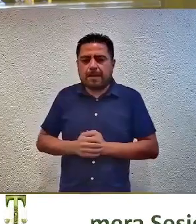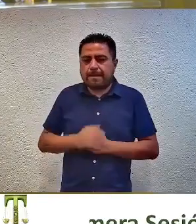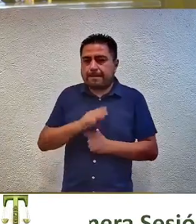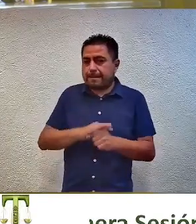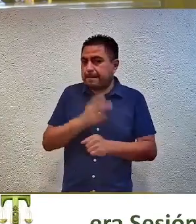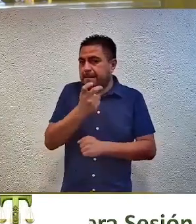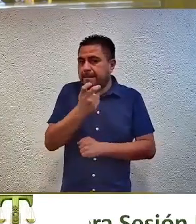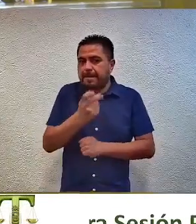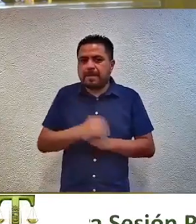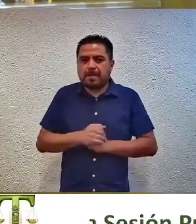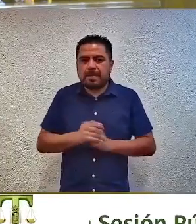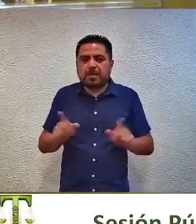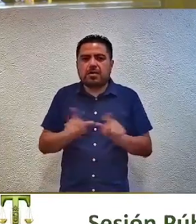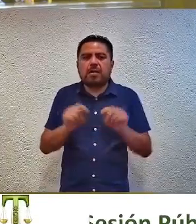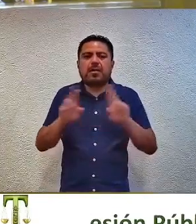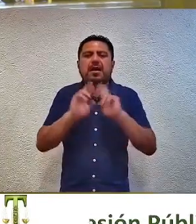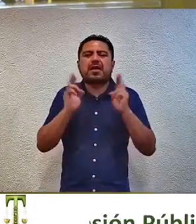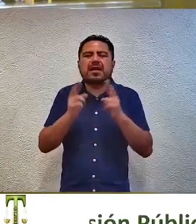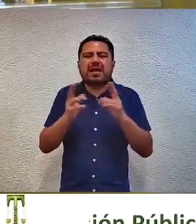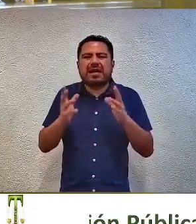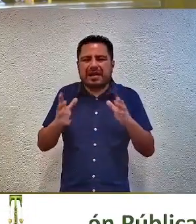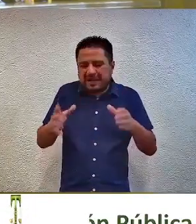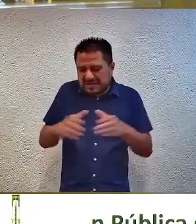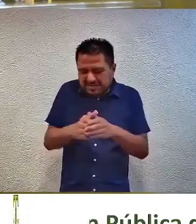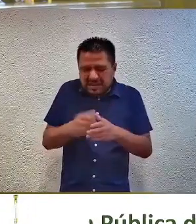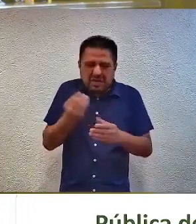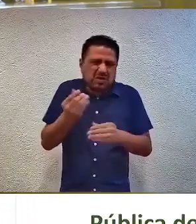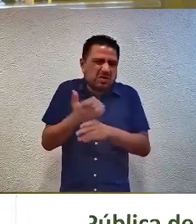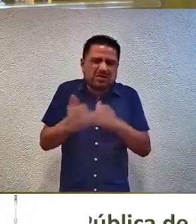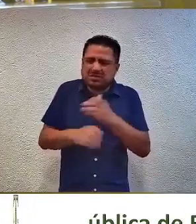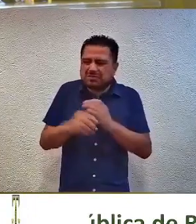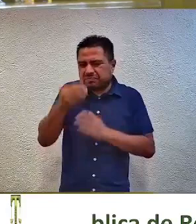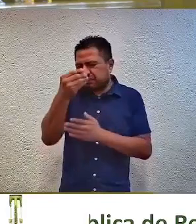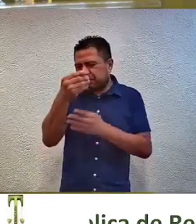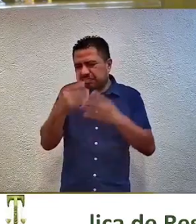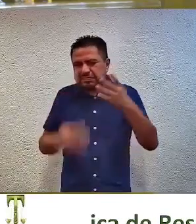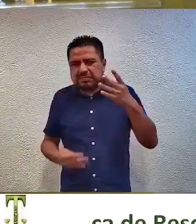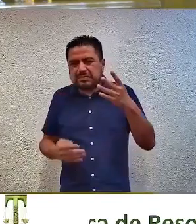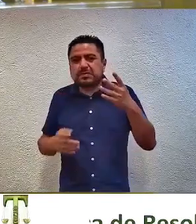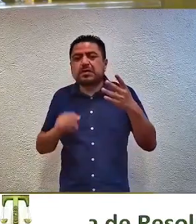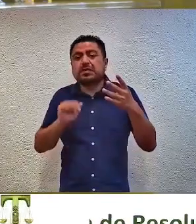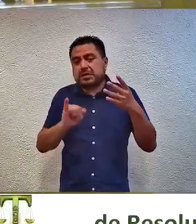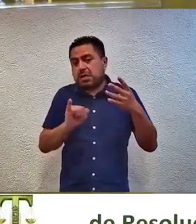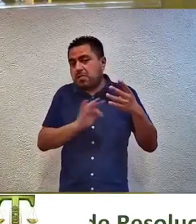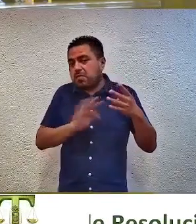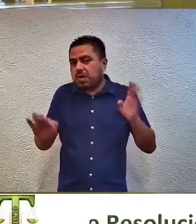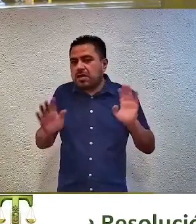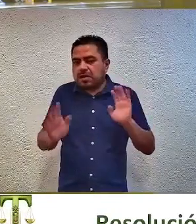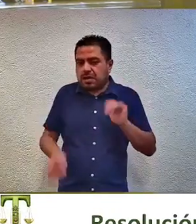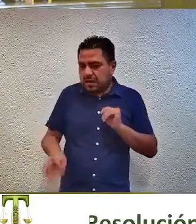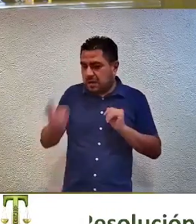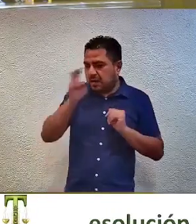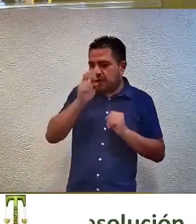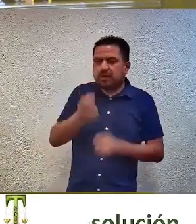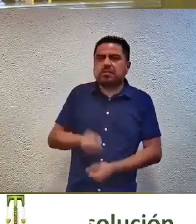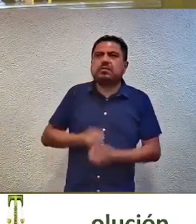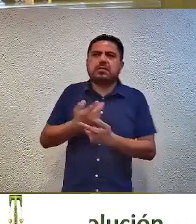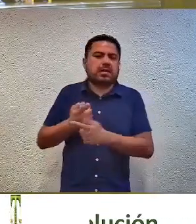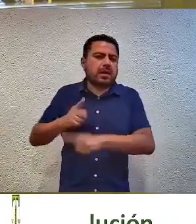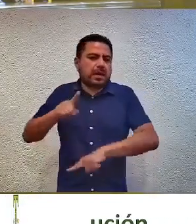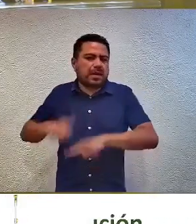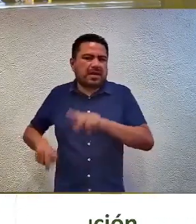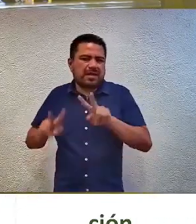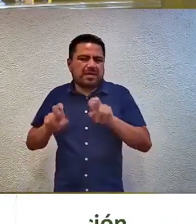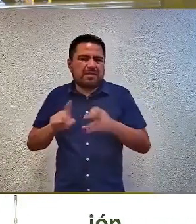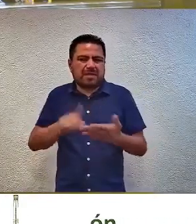porque solo con la reunión de todos los elementos referidos de la calumnia electoral es posible restringir la libertad de expresión en el ámbito